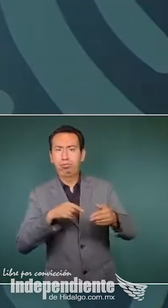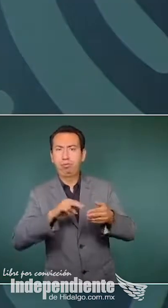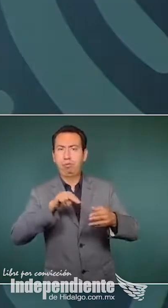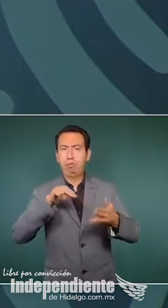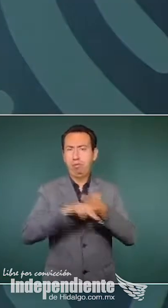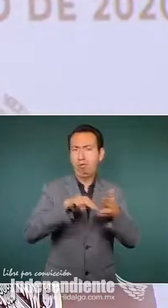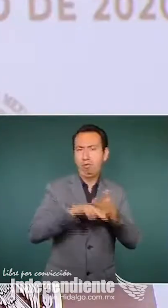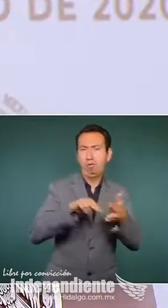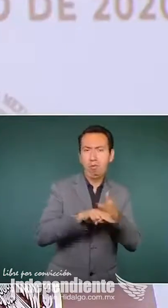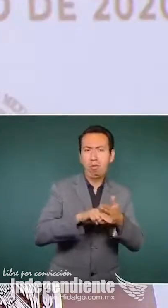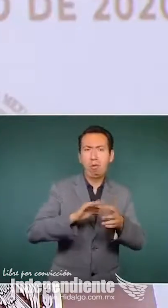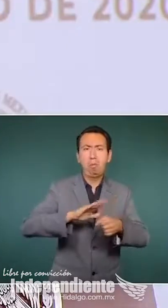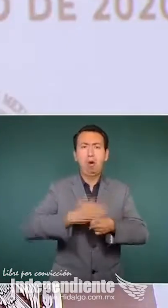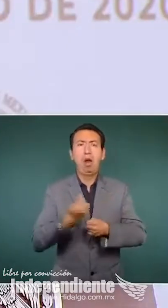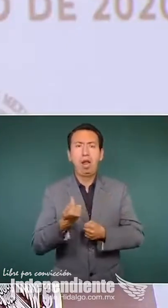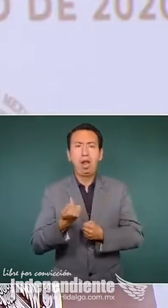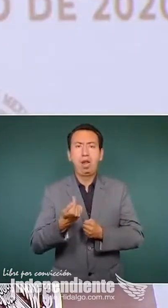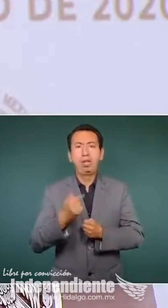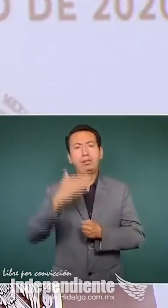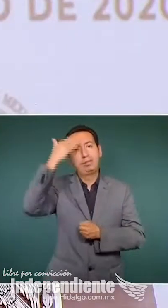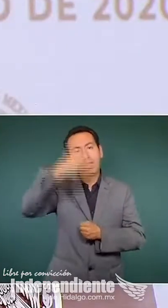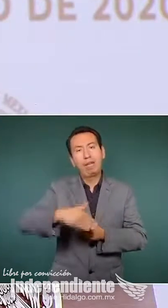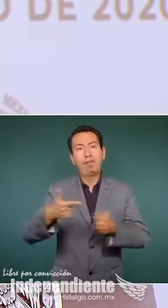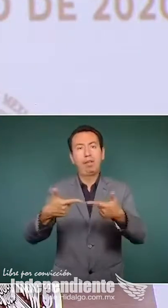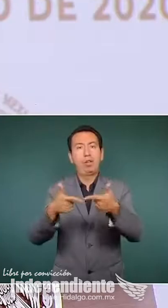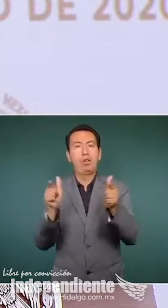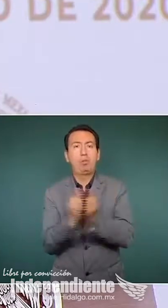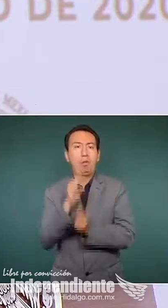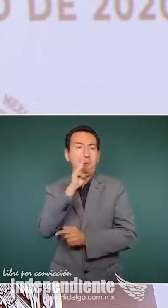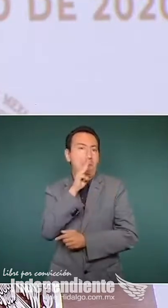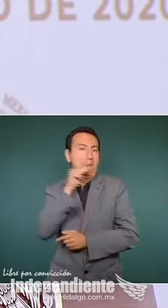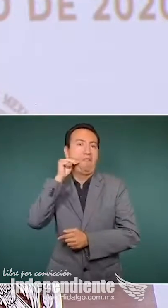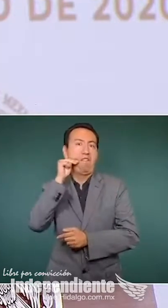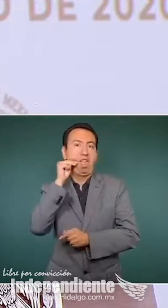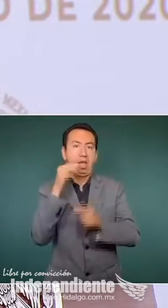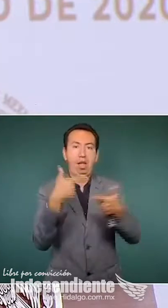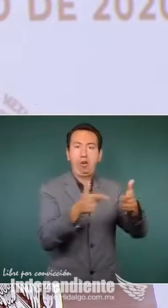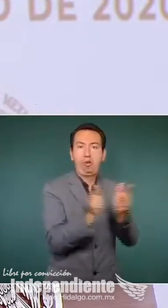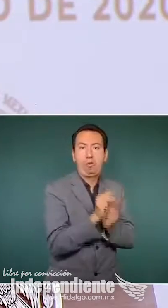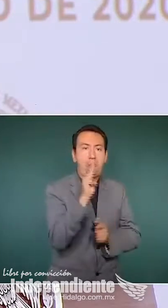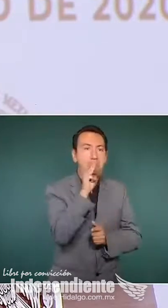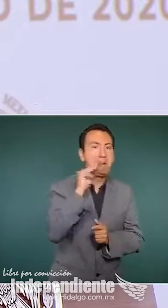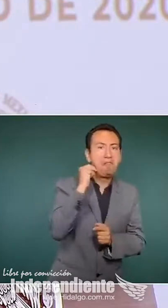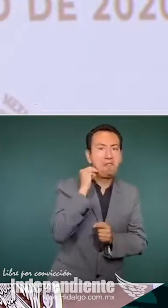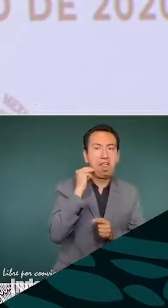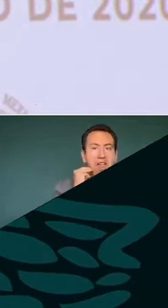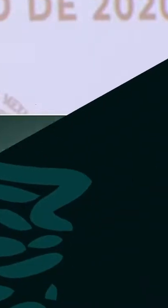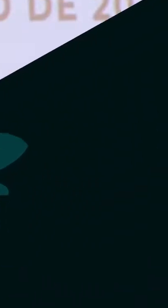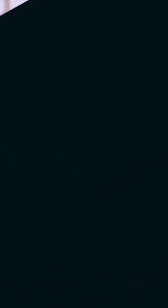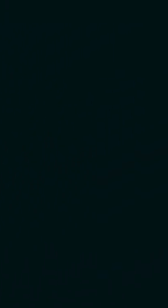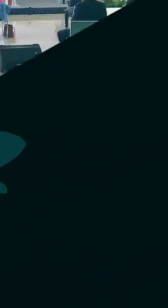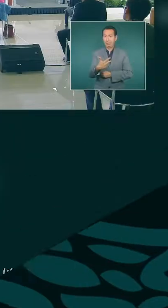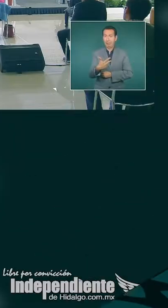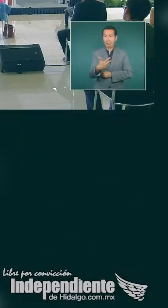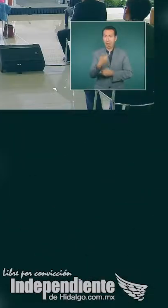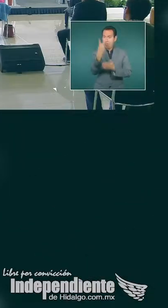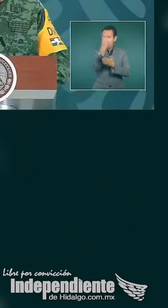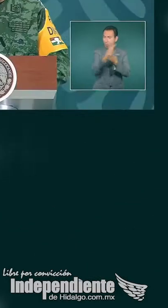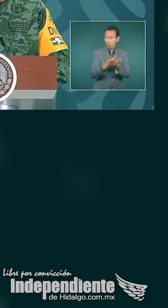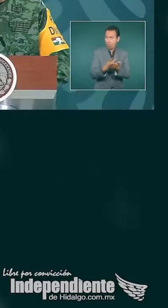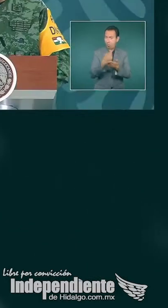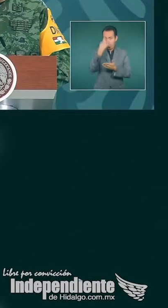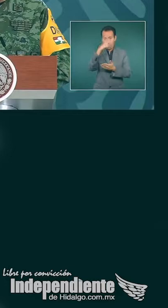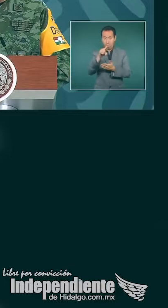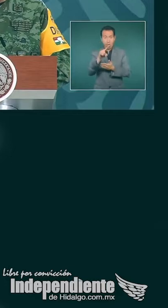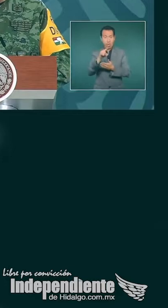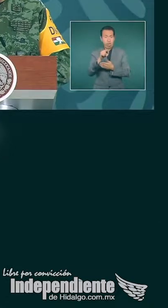que se dan entre grupos de la delincuencia organizada. Por su parte,